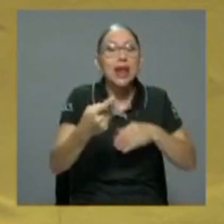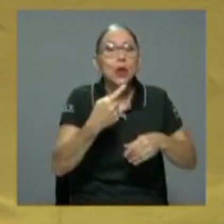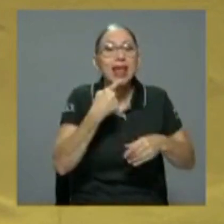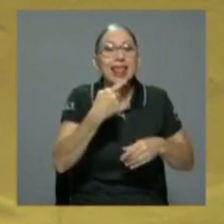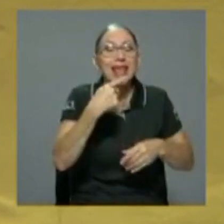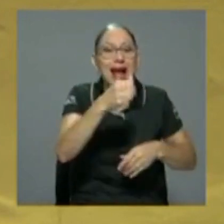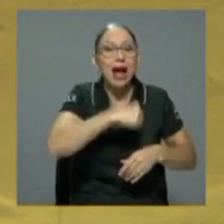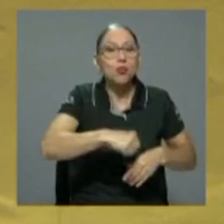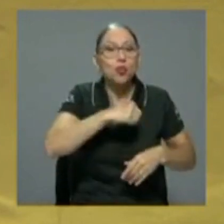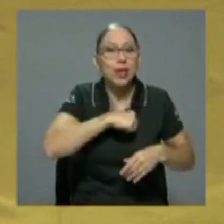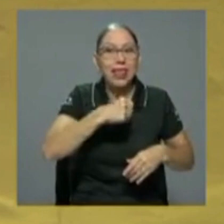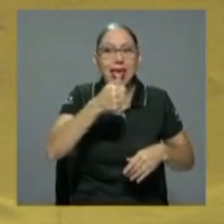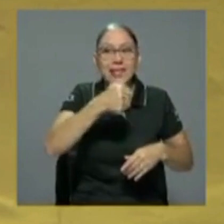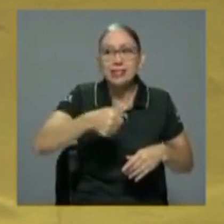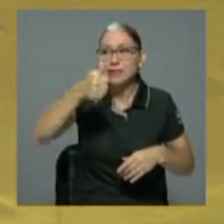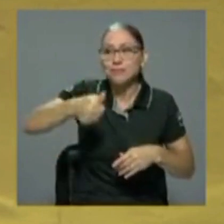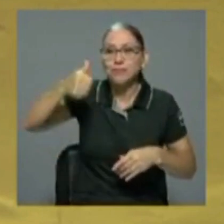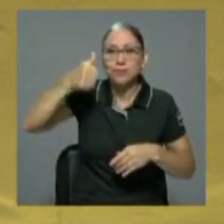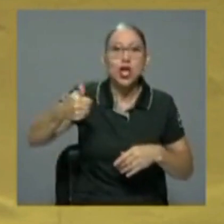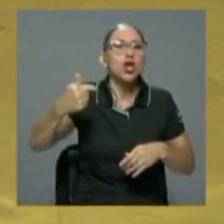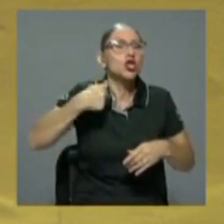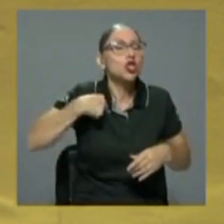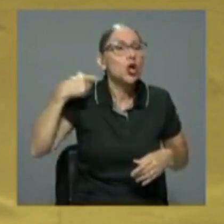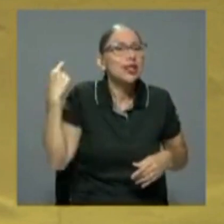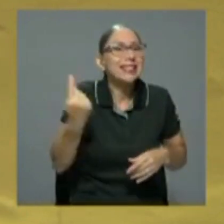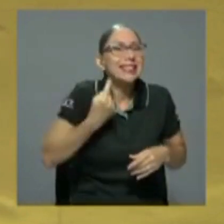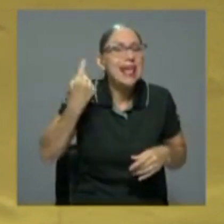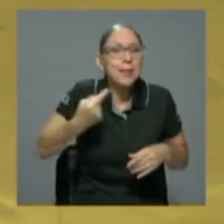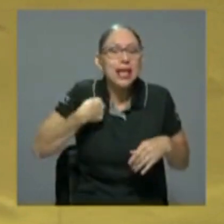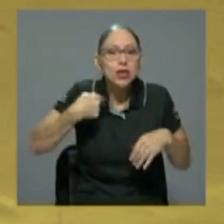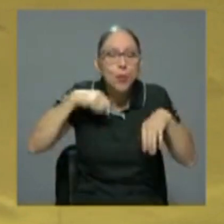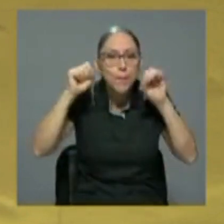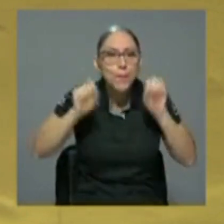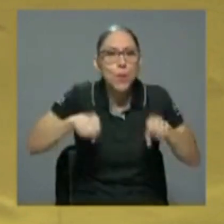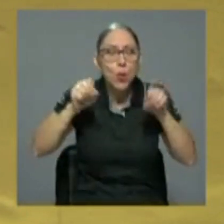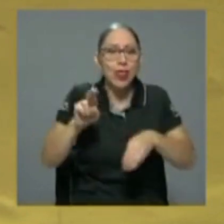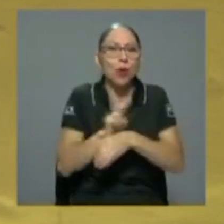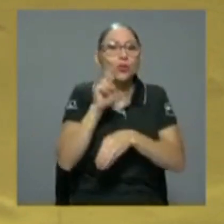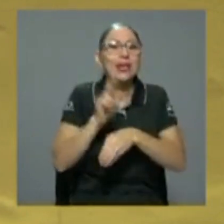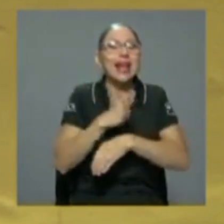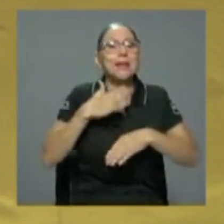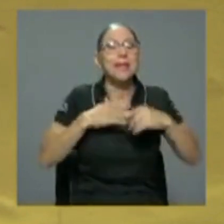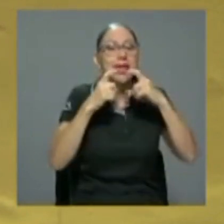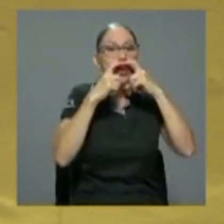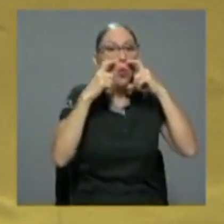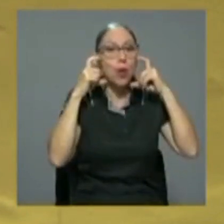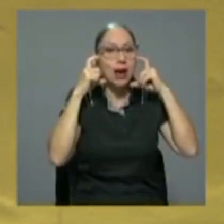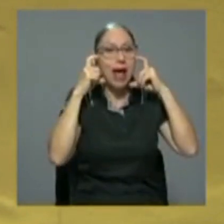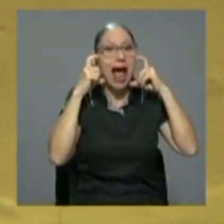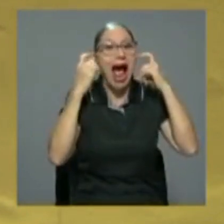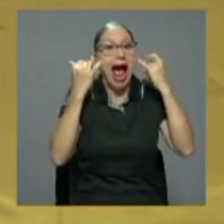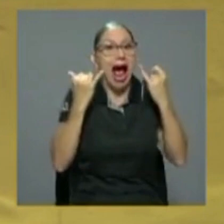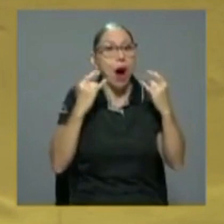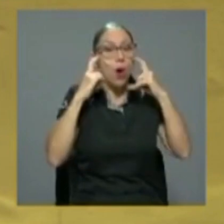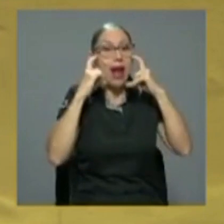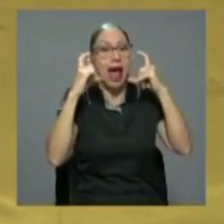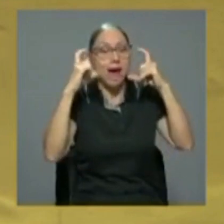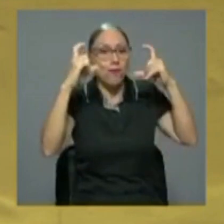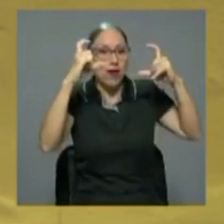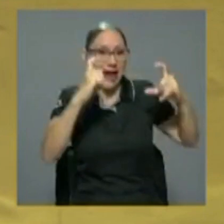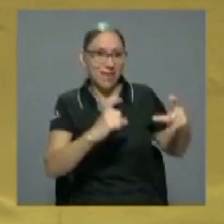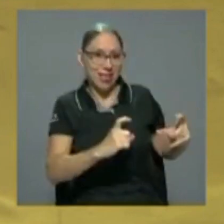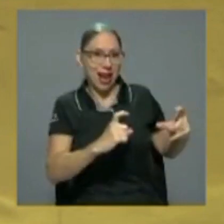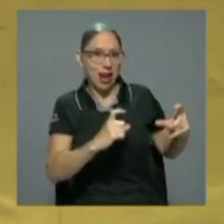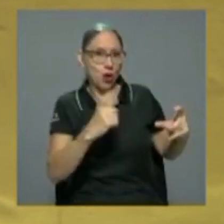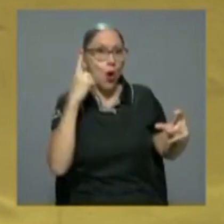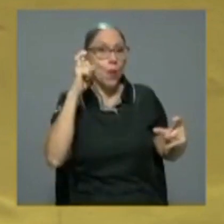autoridades, yo cada vez que pueda usaré mi cubrebocas. Voy a retirarlo ahora porque